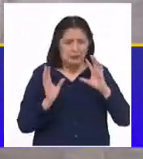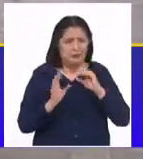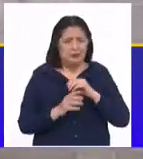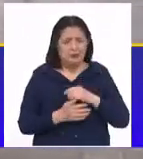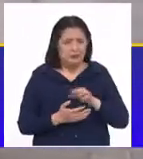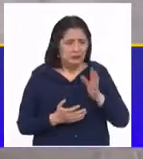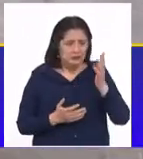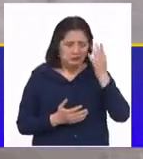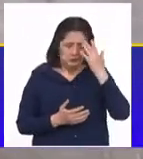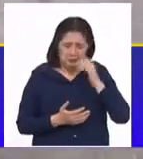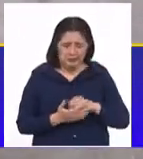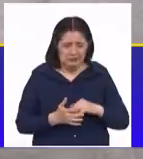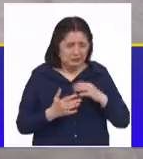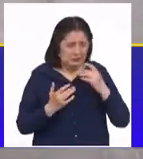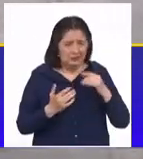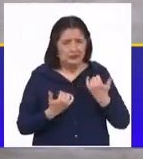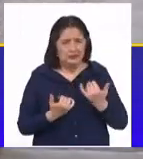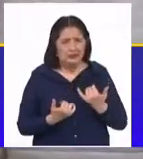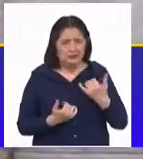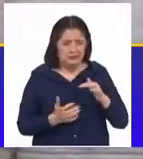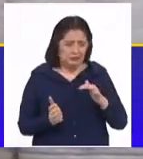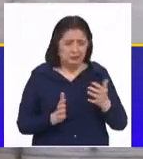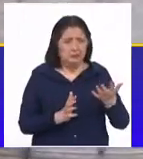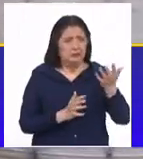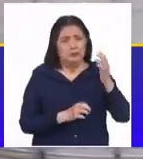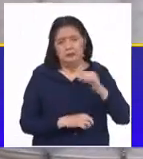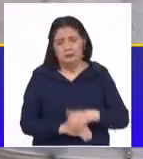Risa, risa, y ahora señorita se va.